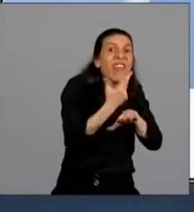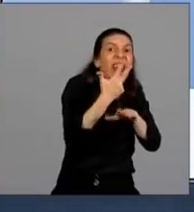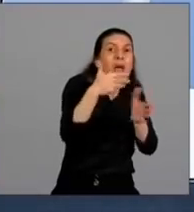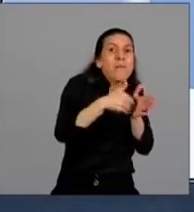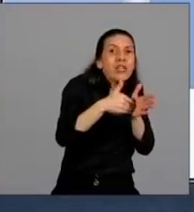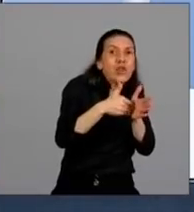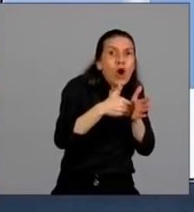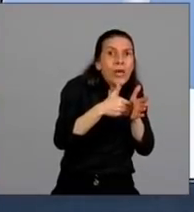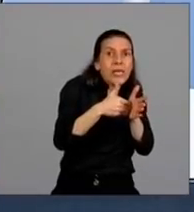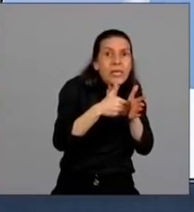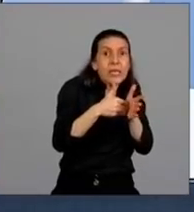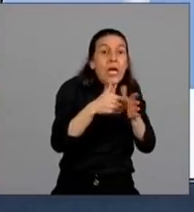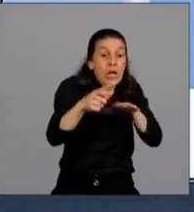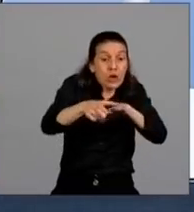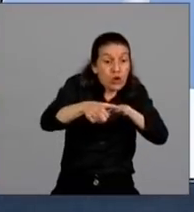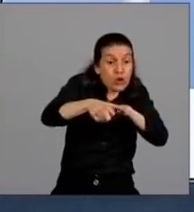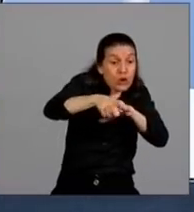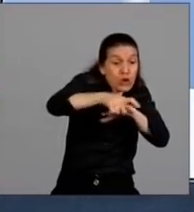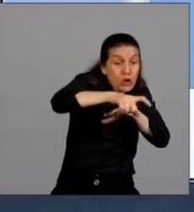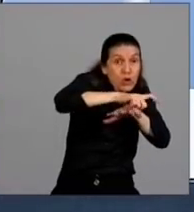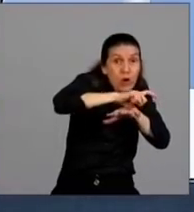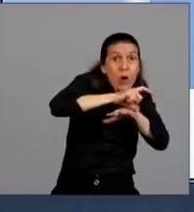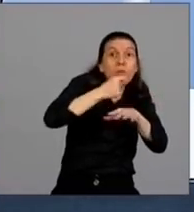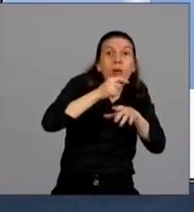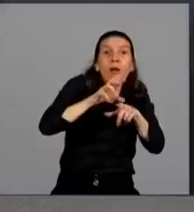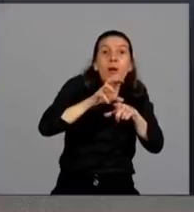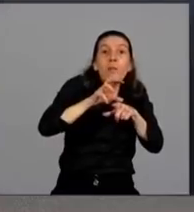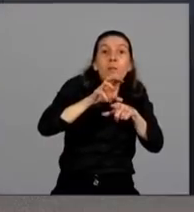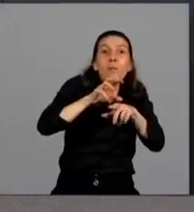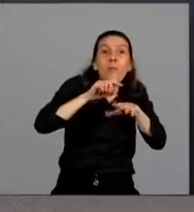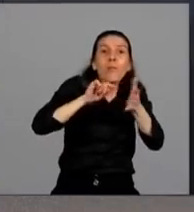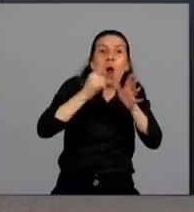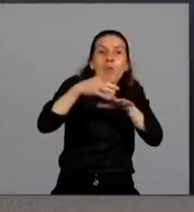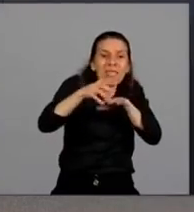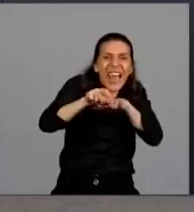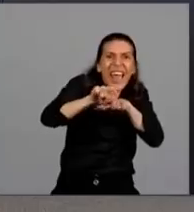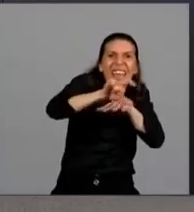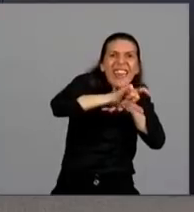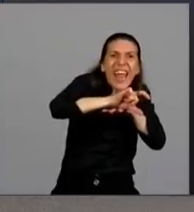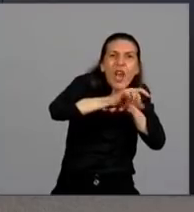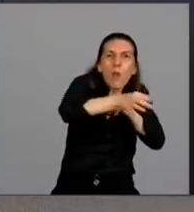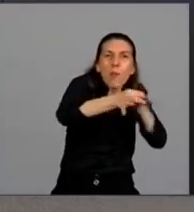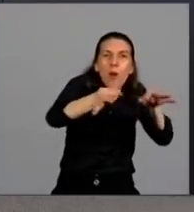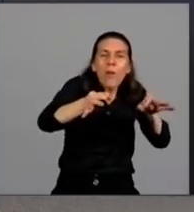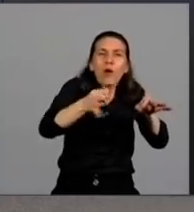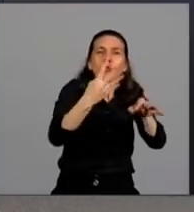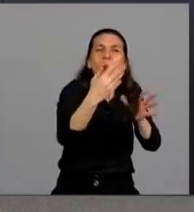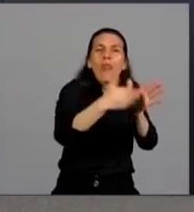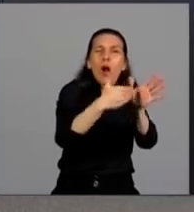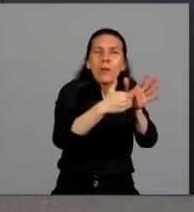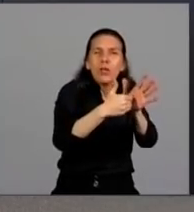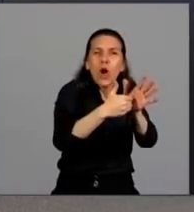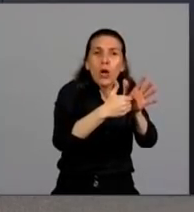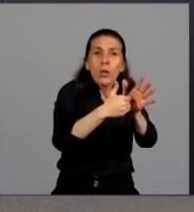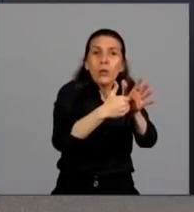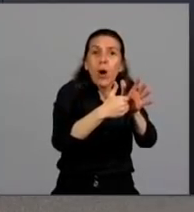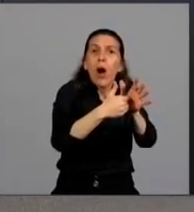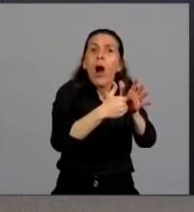de la provincia tiene 4 millones de habitantes. El interior de la provincia, 4 millones más todavía que toda la ciudad.